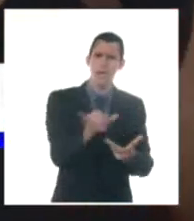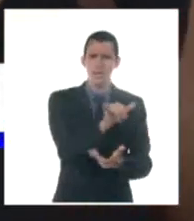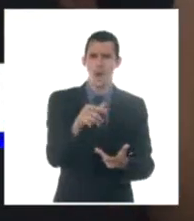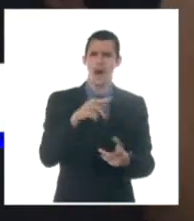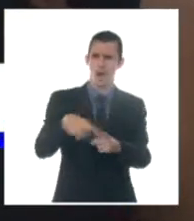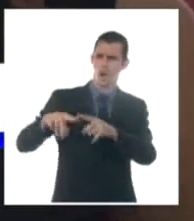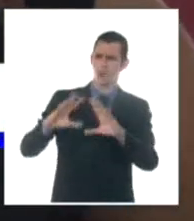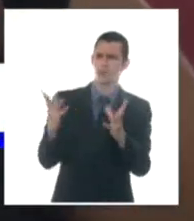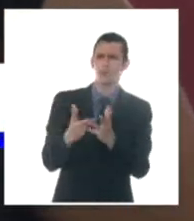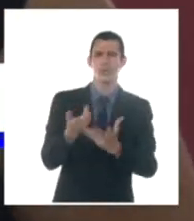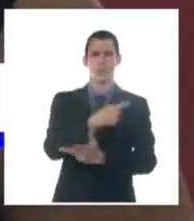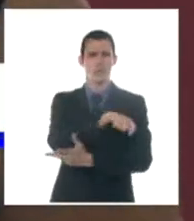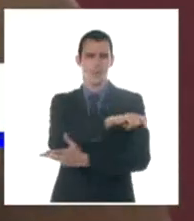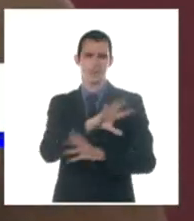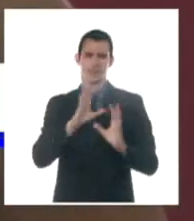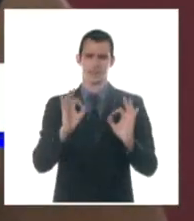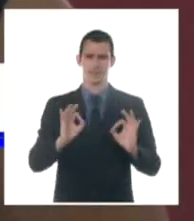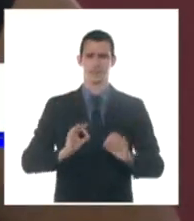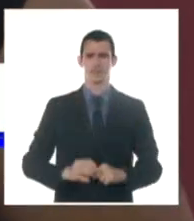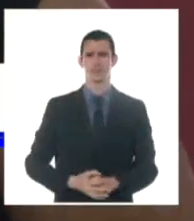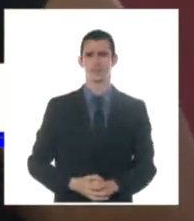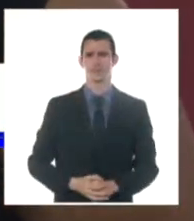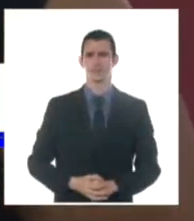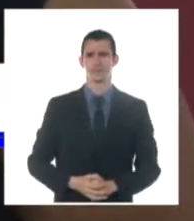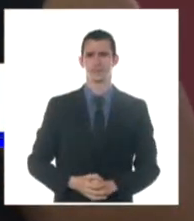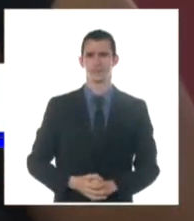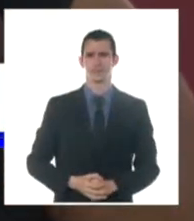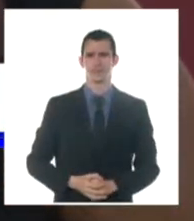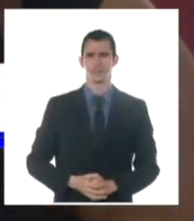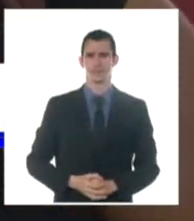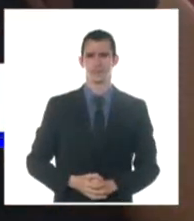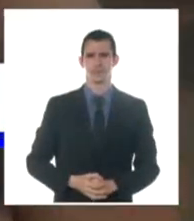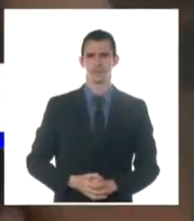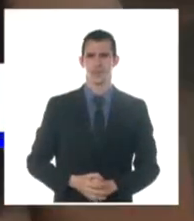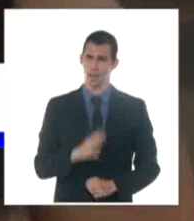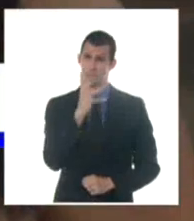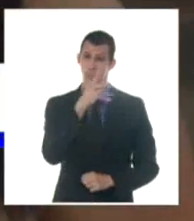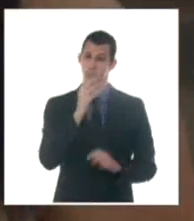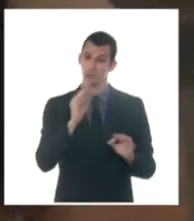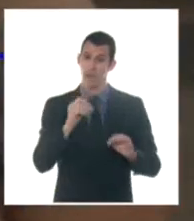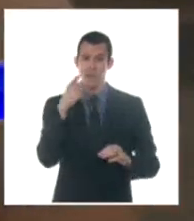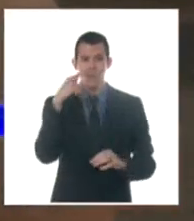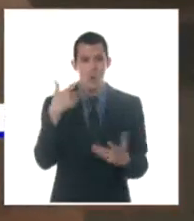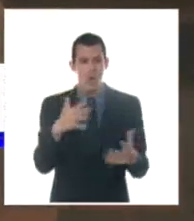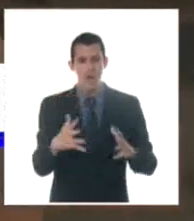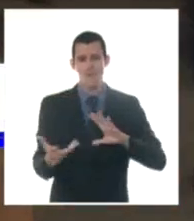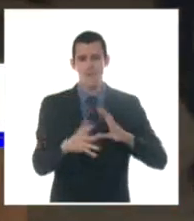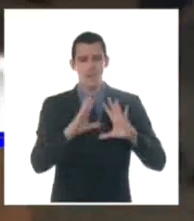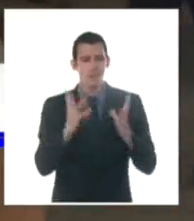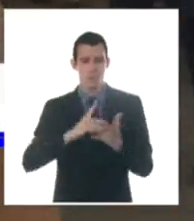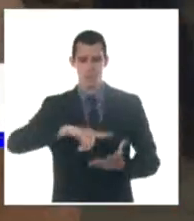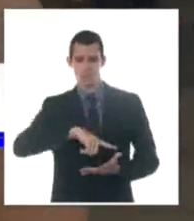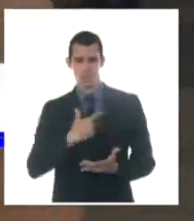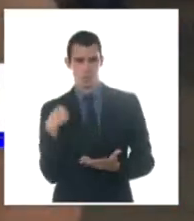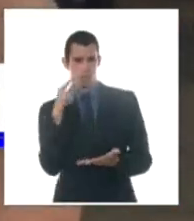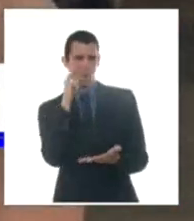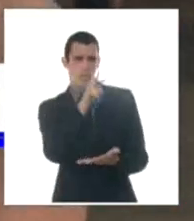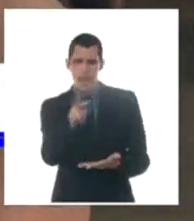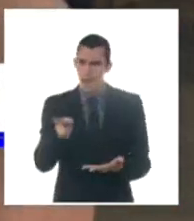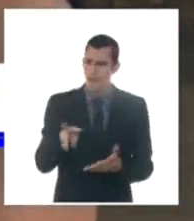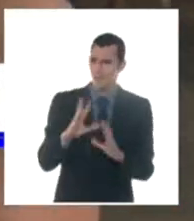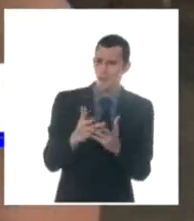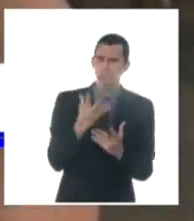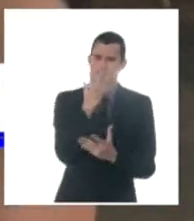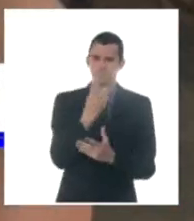las esculturas ahora sí que la práctica que tienen para diseñarlas, más que nada. Precioso, tanto me ha gustado que